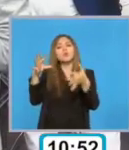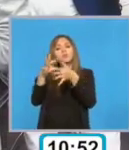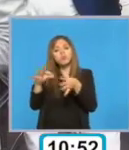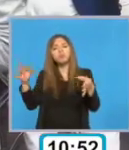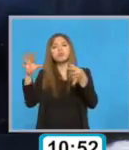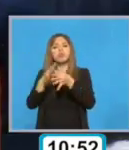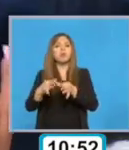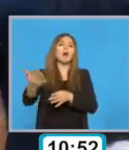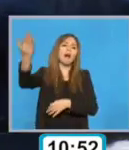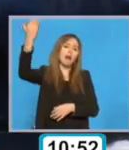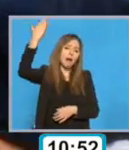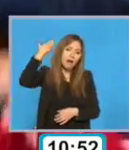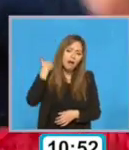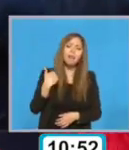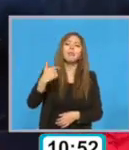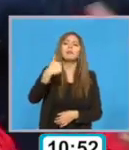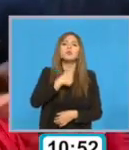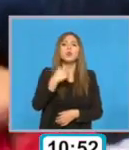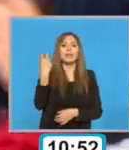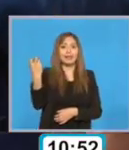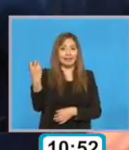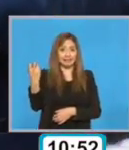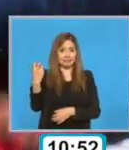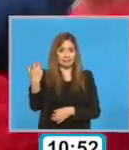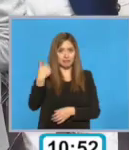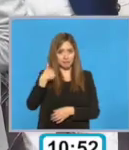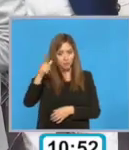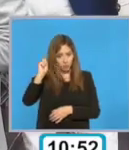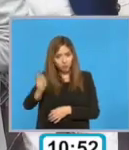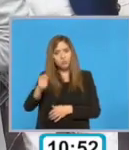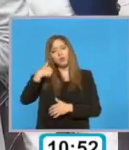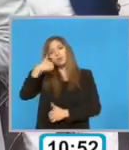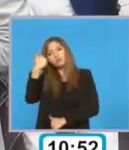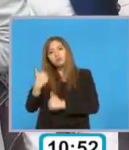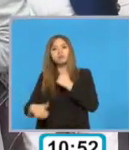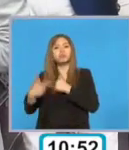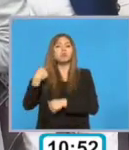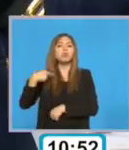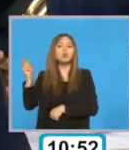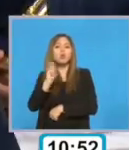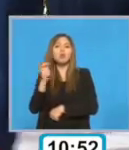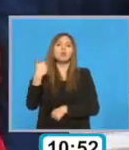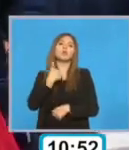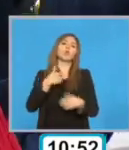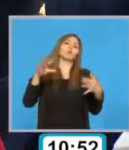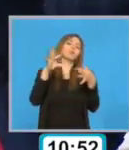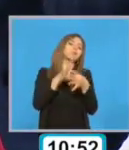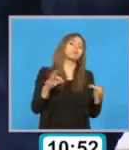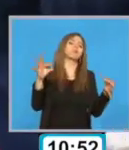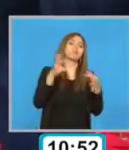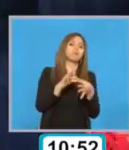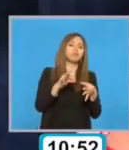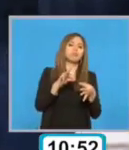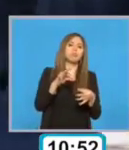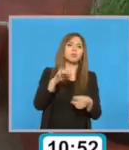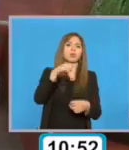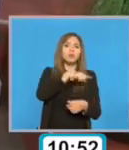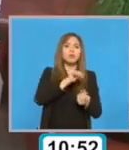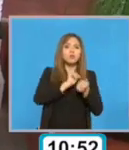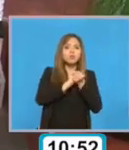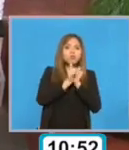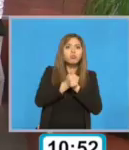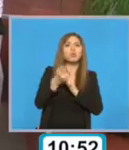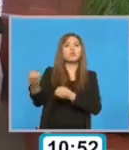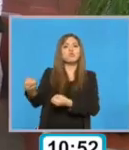pasando. En ese entonces había quedado con un novio y le estaba contando unas cosas. Y pues me llegó con